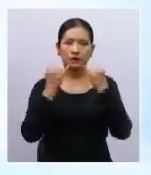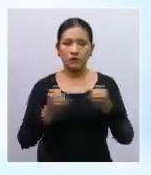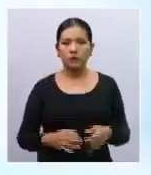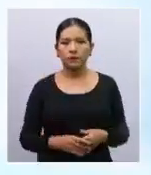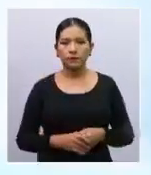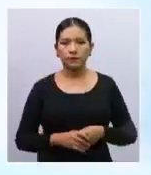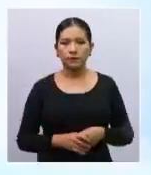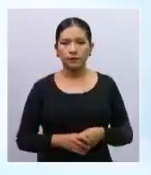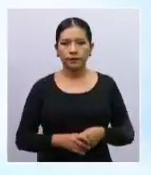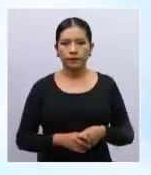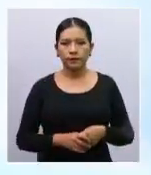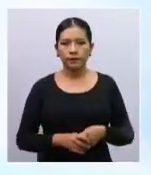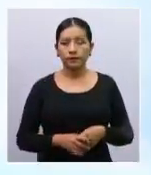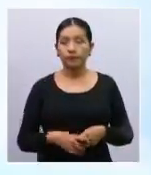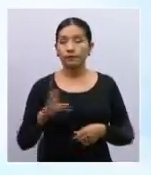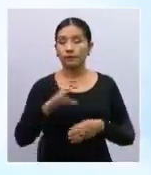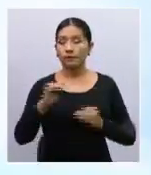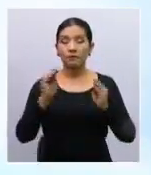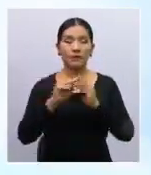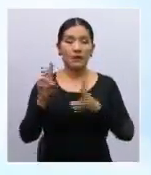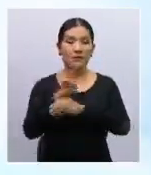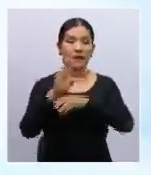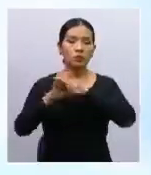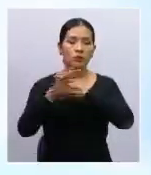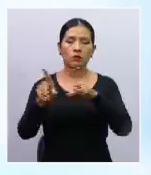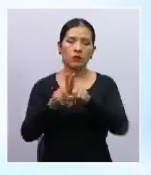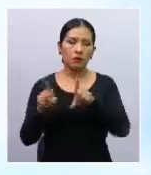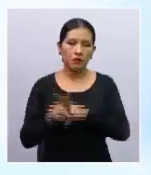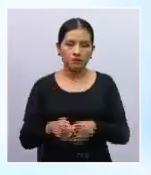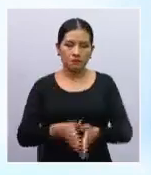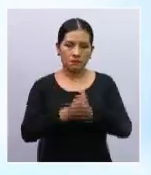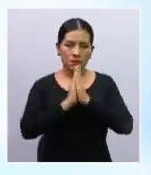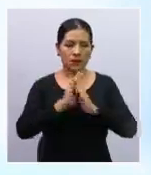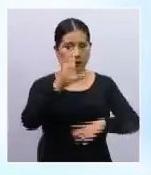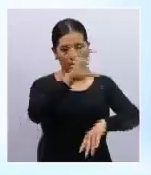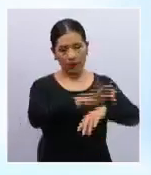Y la Fiscalía pide detención preventiva en la cárcel de Chonchocó.